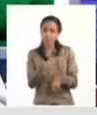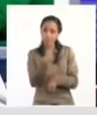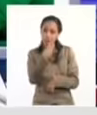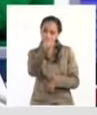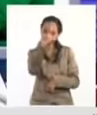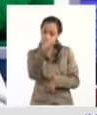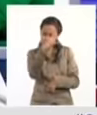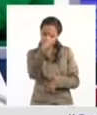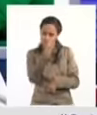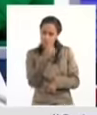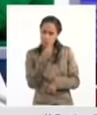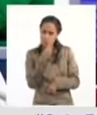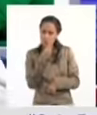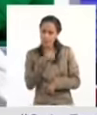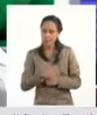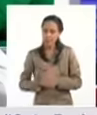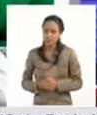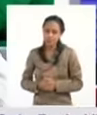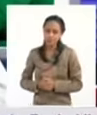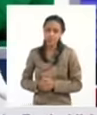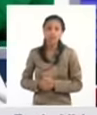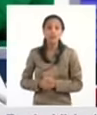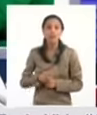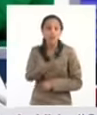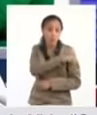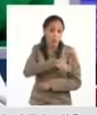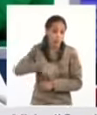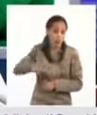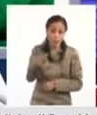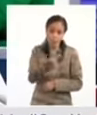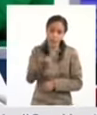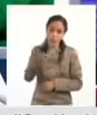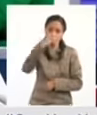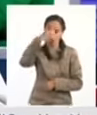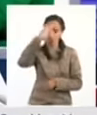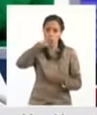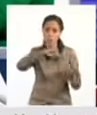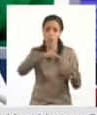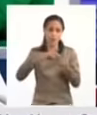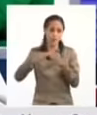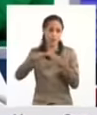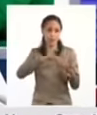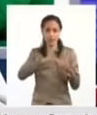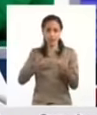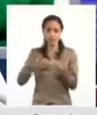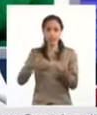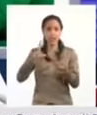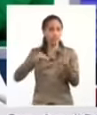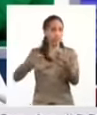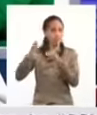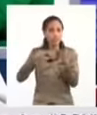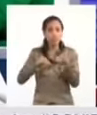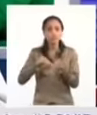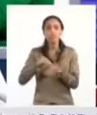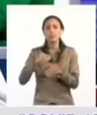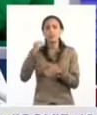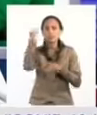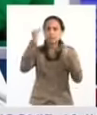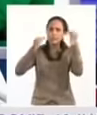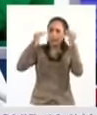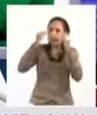nuestra población, incluso lo hemos visto en algunos comentarios en Cuba Debate, ha estado inquieta con la